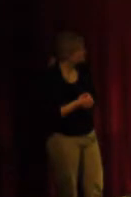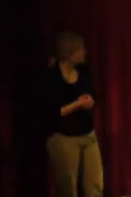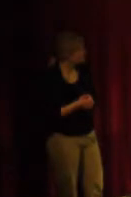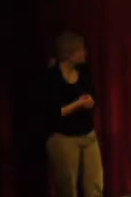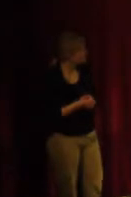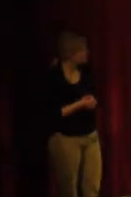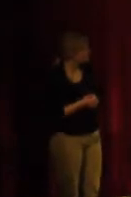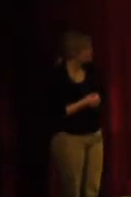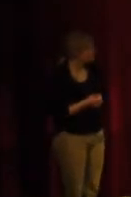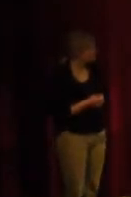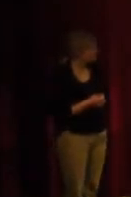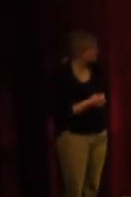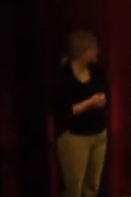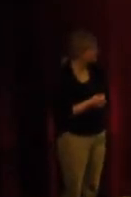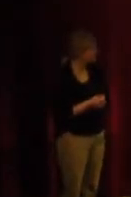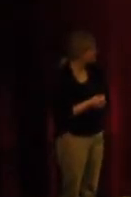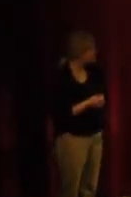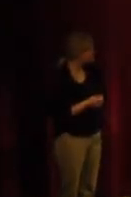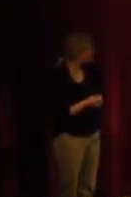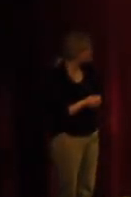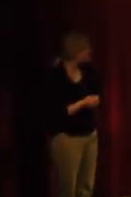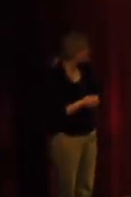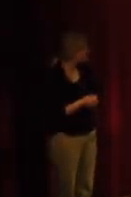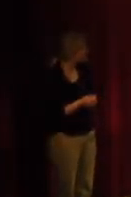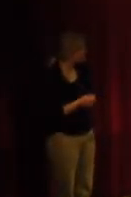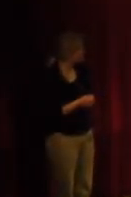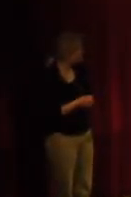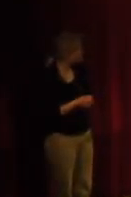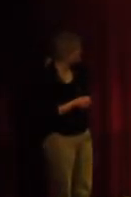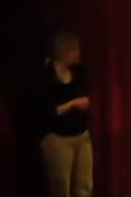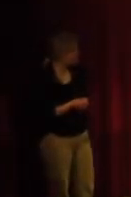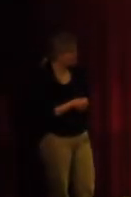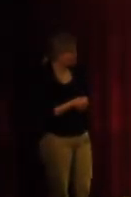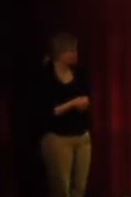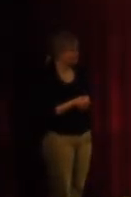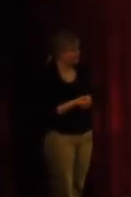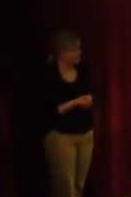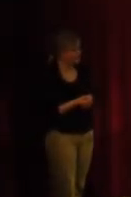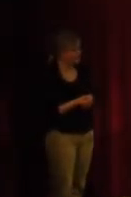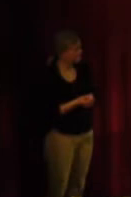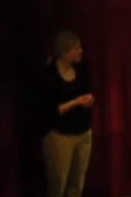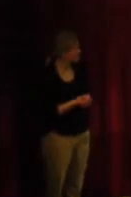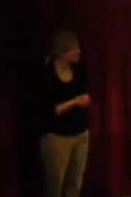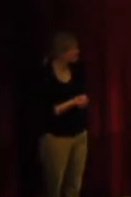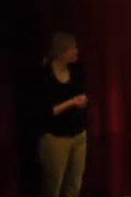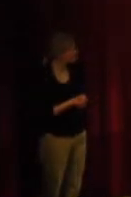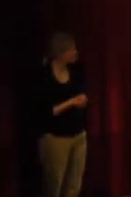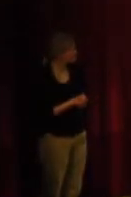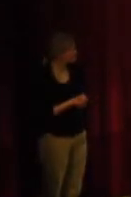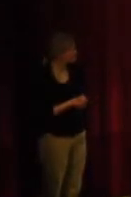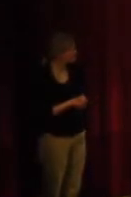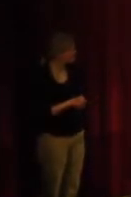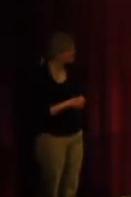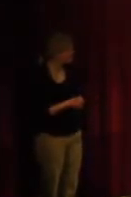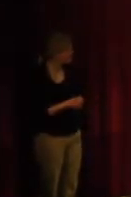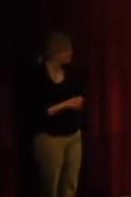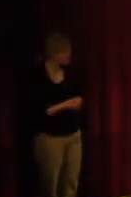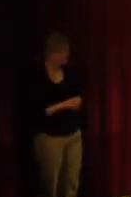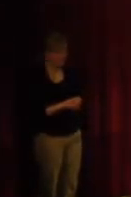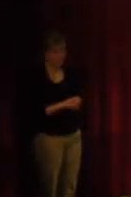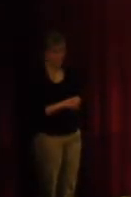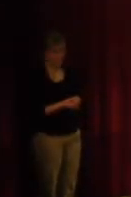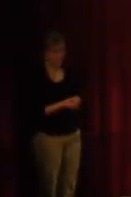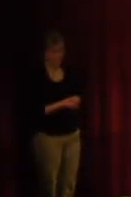Empacó un par de camisas, un sombrero, su vocación de aventurero, 6